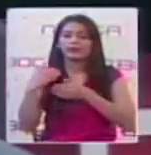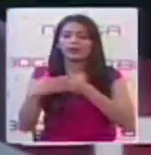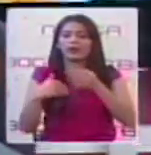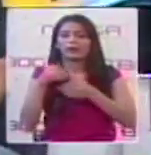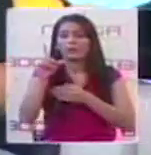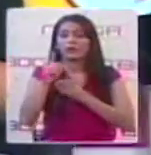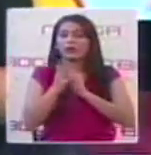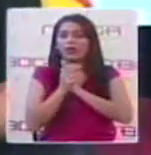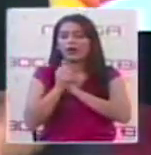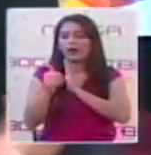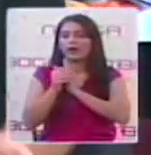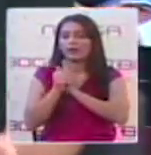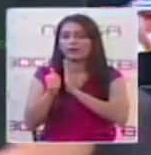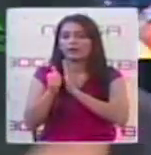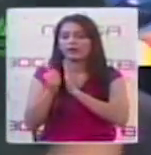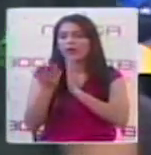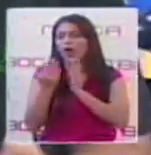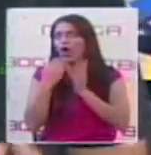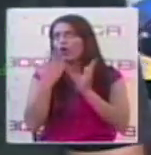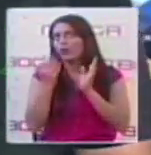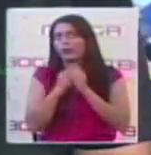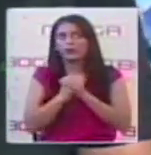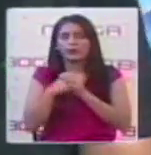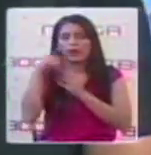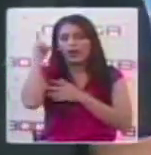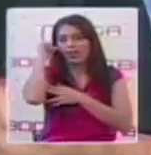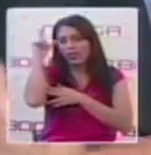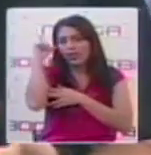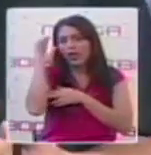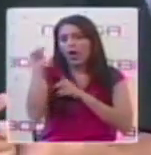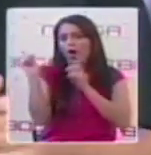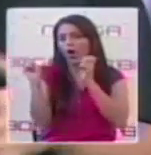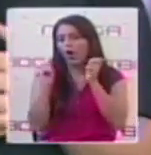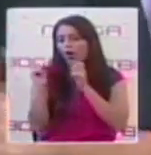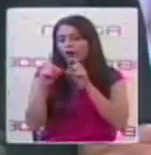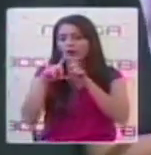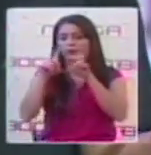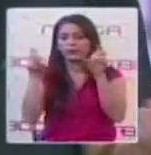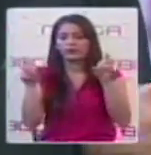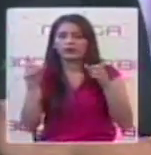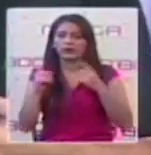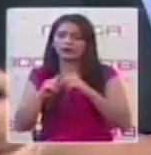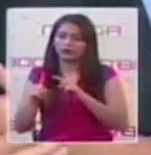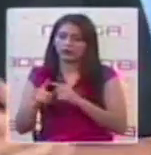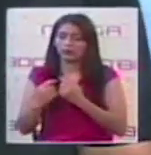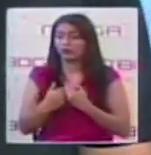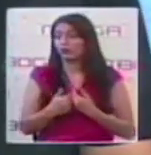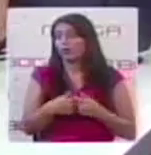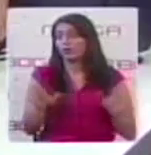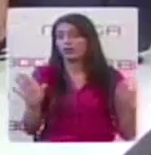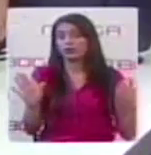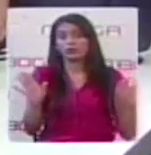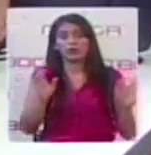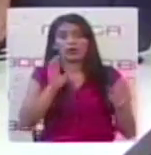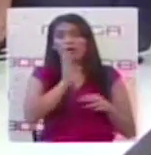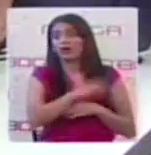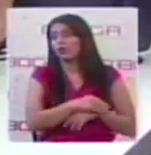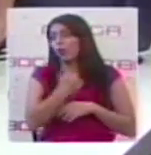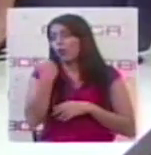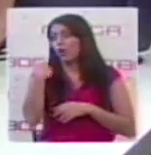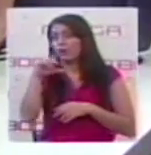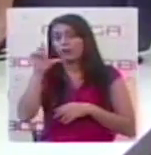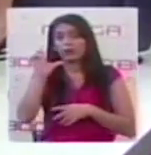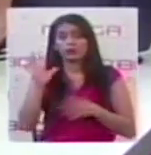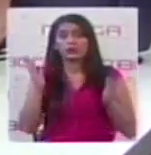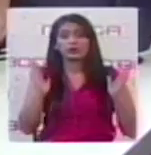habilidades de liderazgo, todas las habilidades gerenciales. Este concurso lo hicimos abierto realmente para cualquier estudiante. Es más, ya